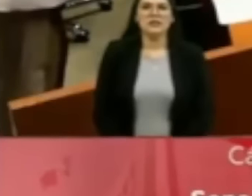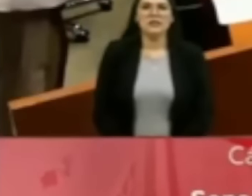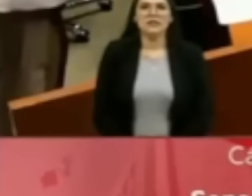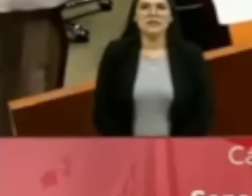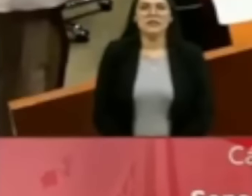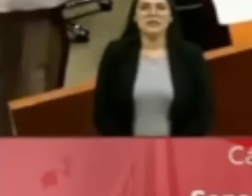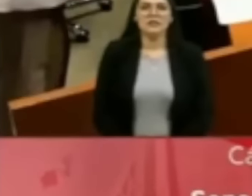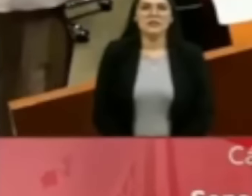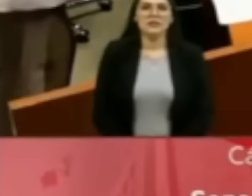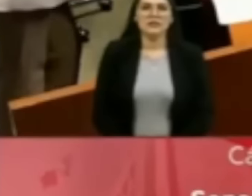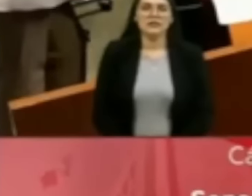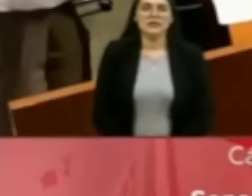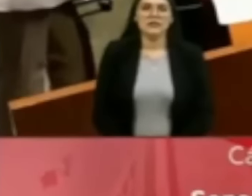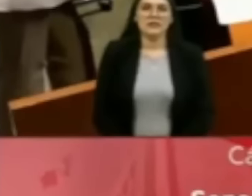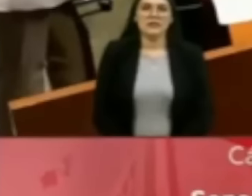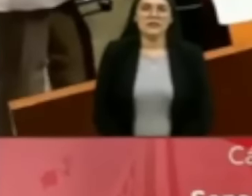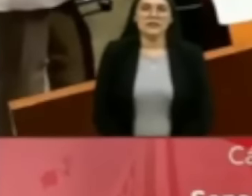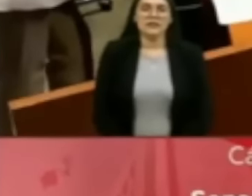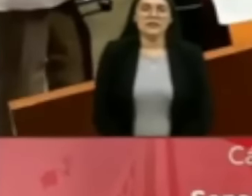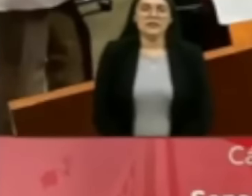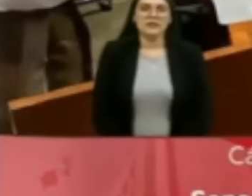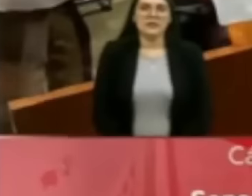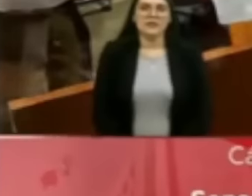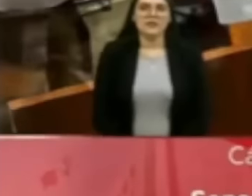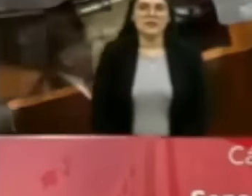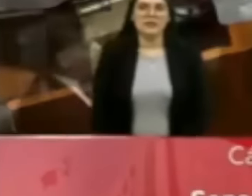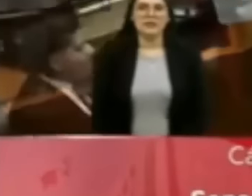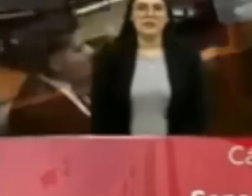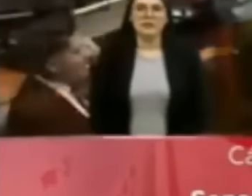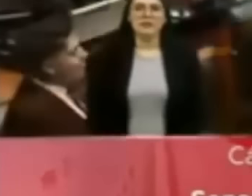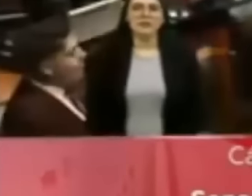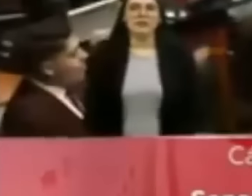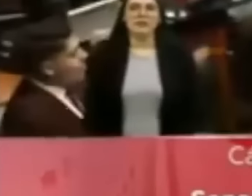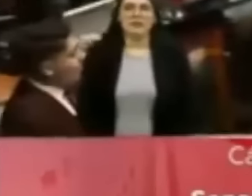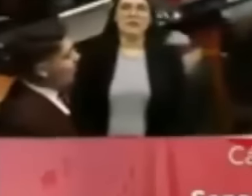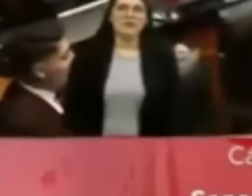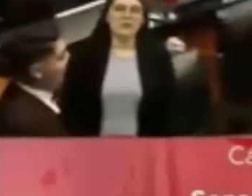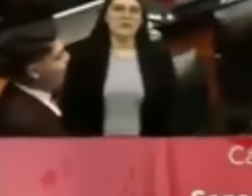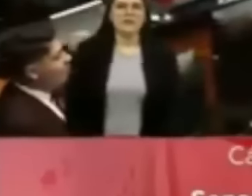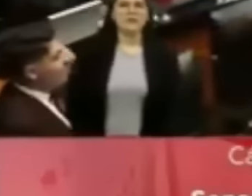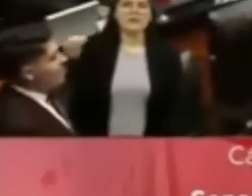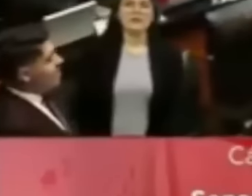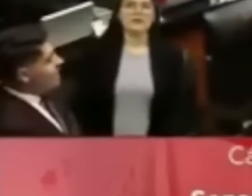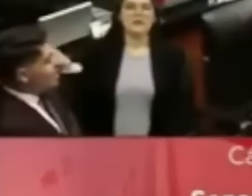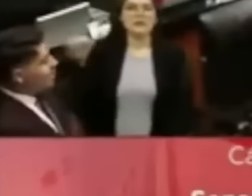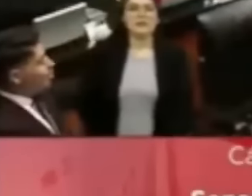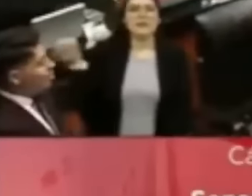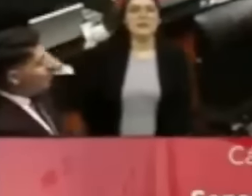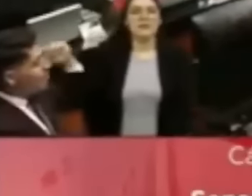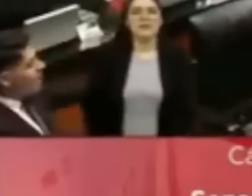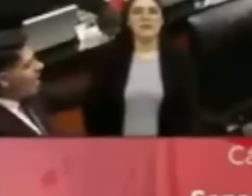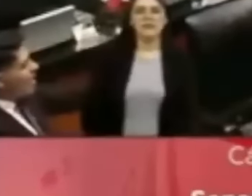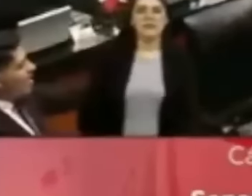será sentado en la bancada de Morena.